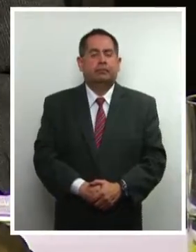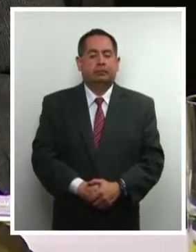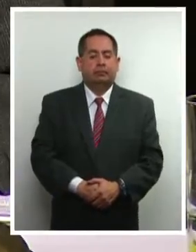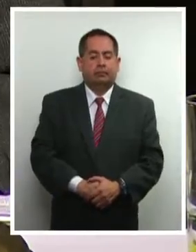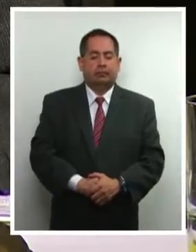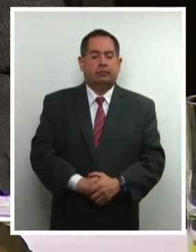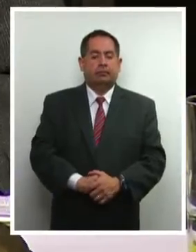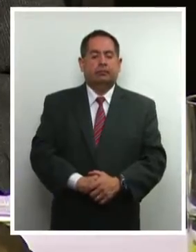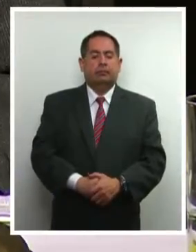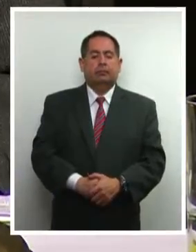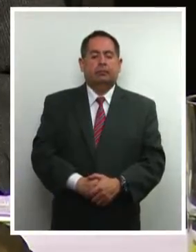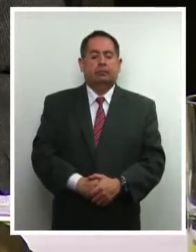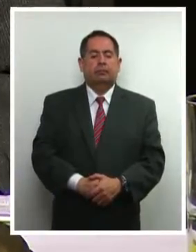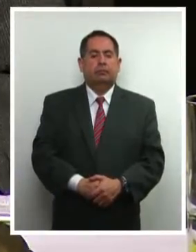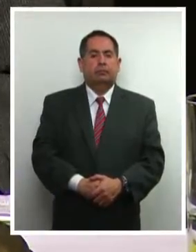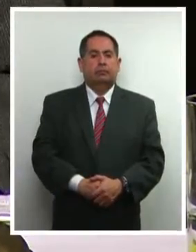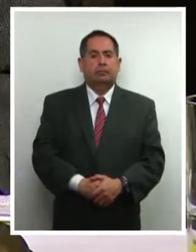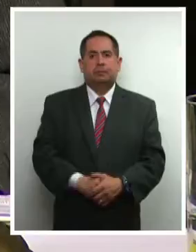El